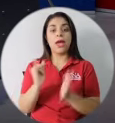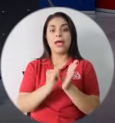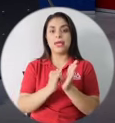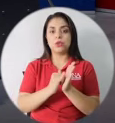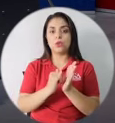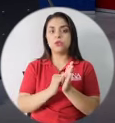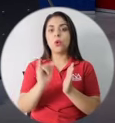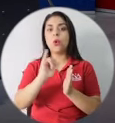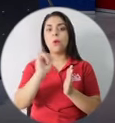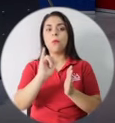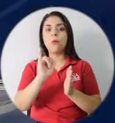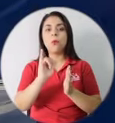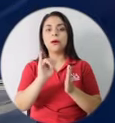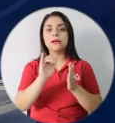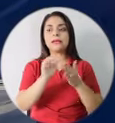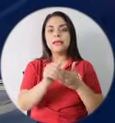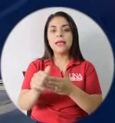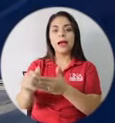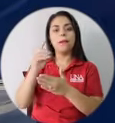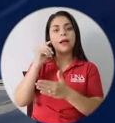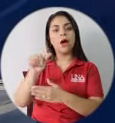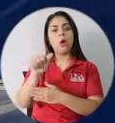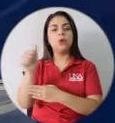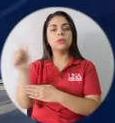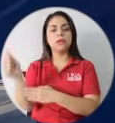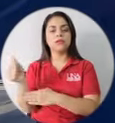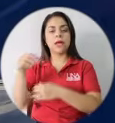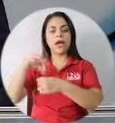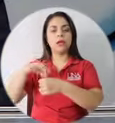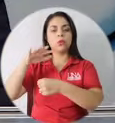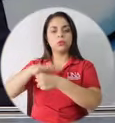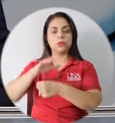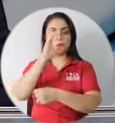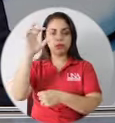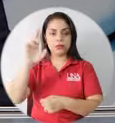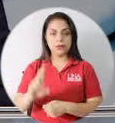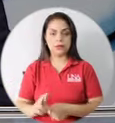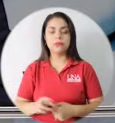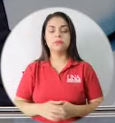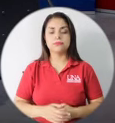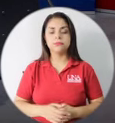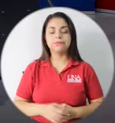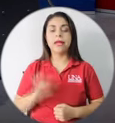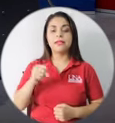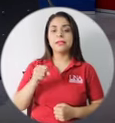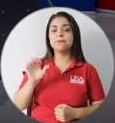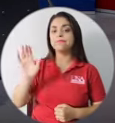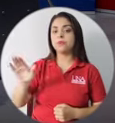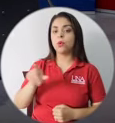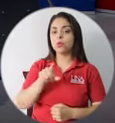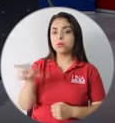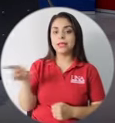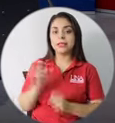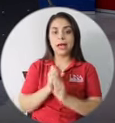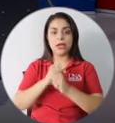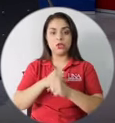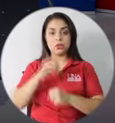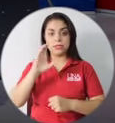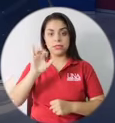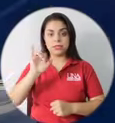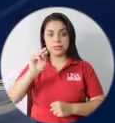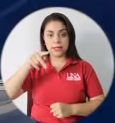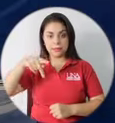ilustrativos para otras ramas de la producción agrícola de Costa Rica. Sí, don Rafael, ustedes han venido desarrollando en el